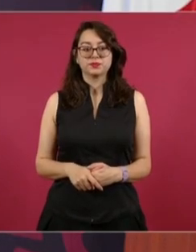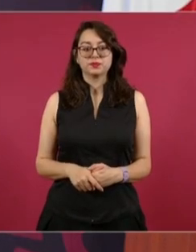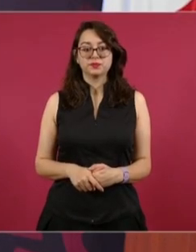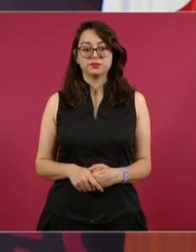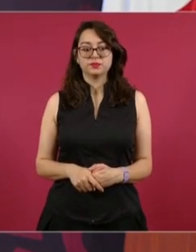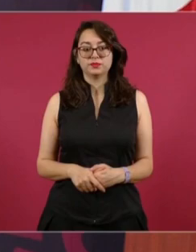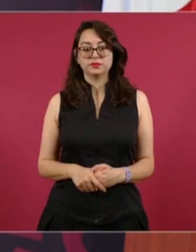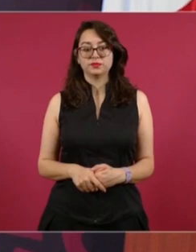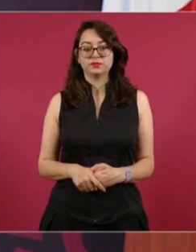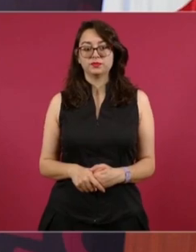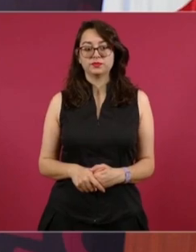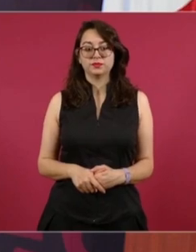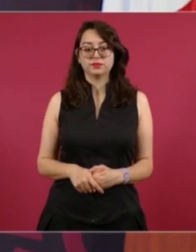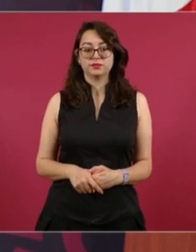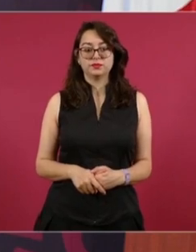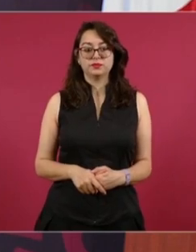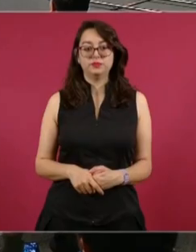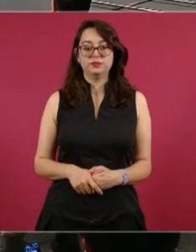para que